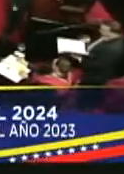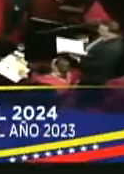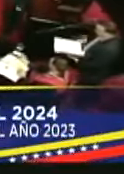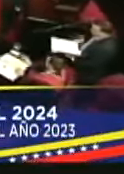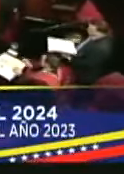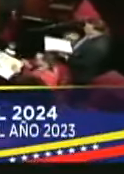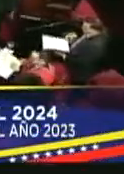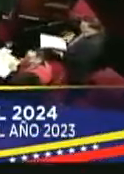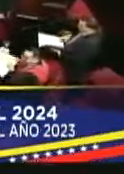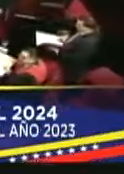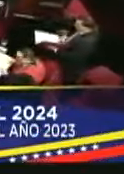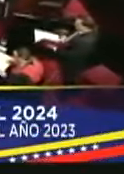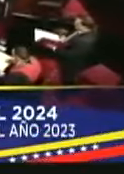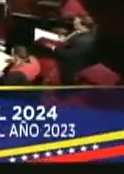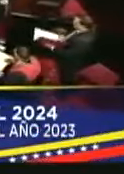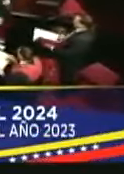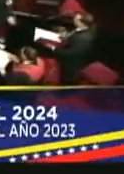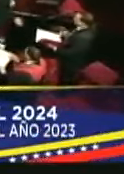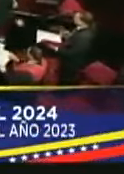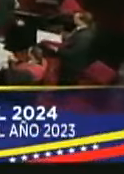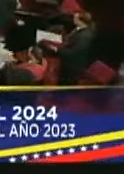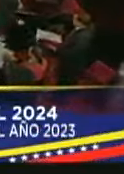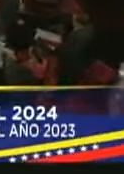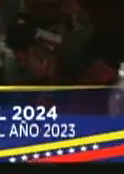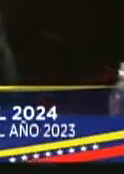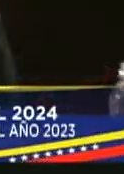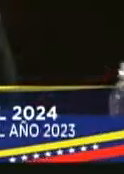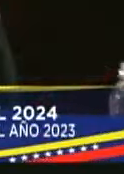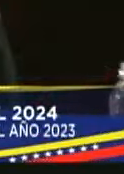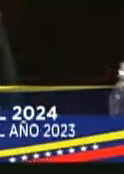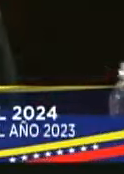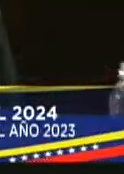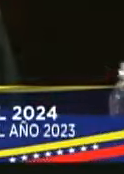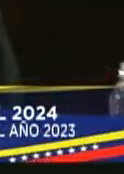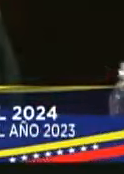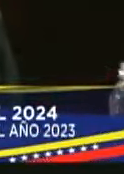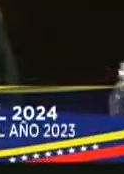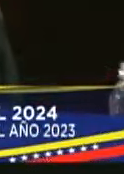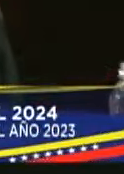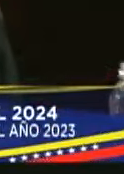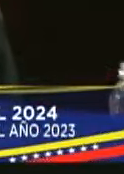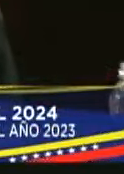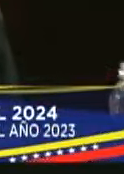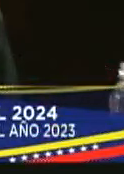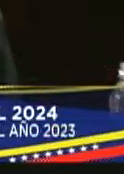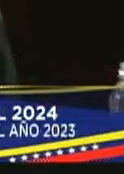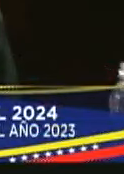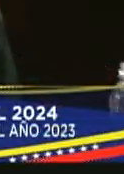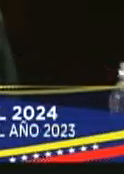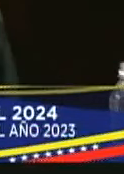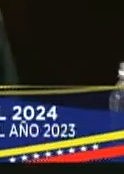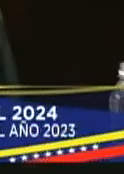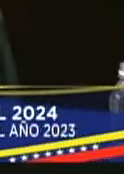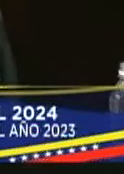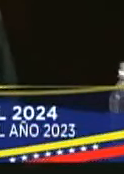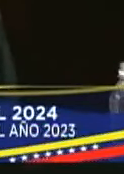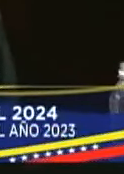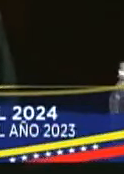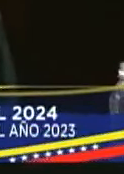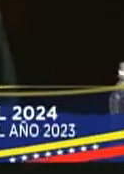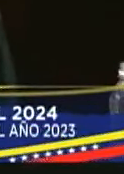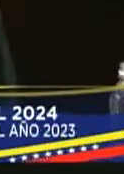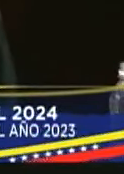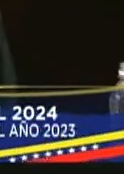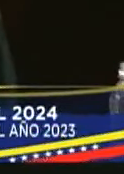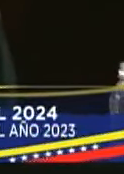Presidente Nicolás Maduro Moro, en nombre de todo el Poder Judicial, de este máximo tribunal, su presencia, sus